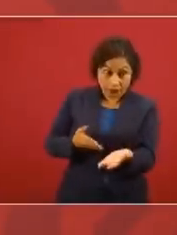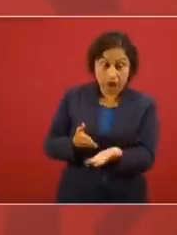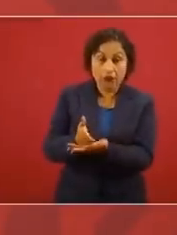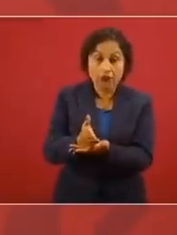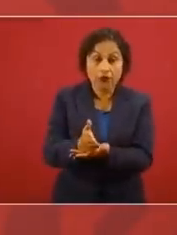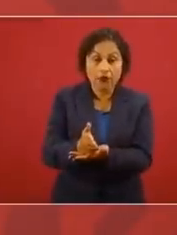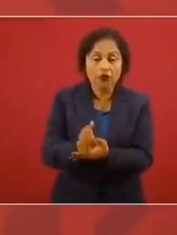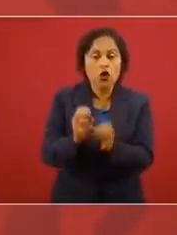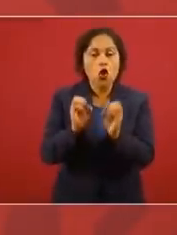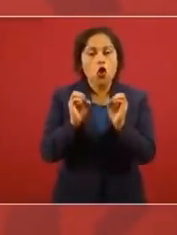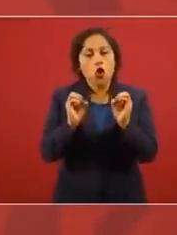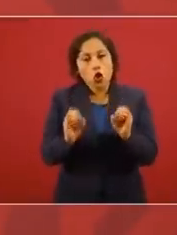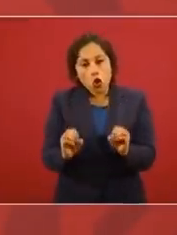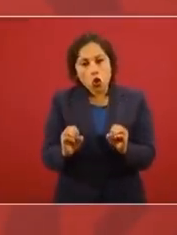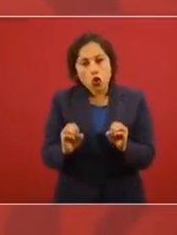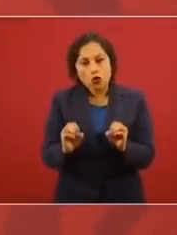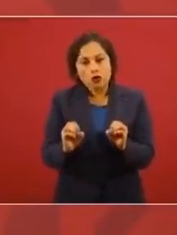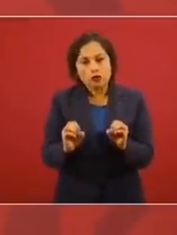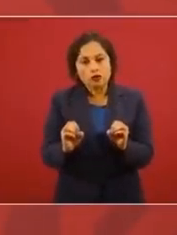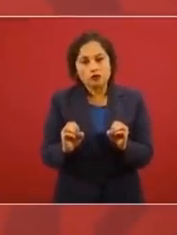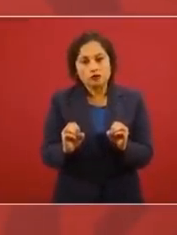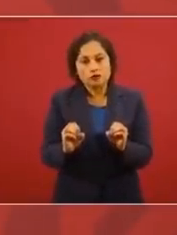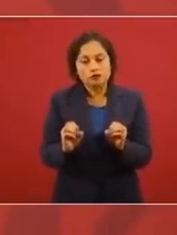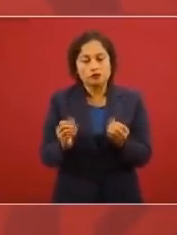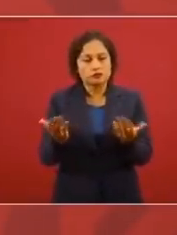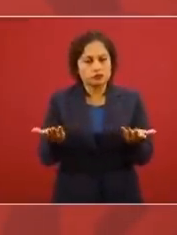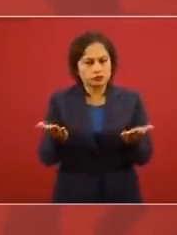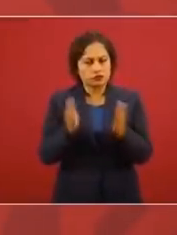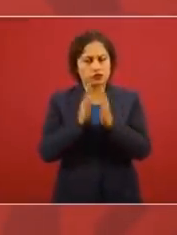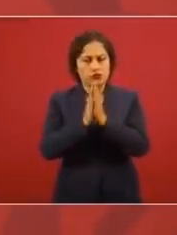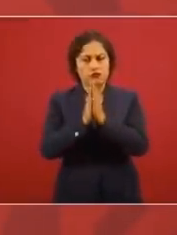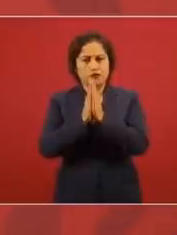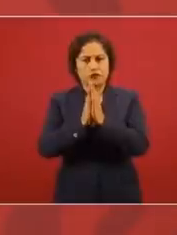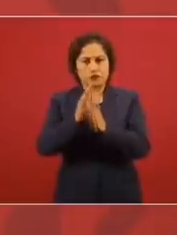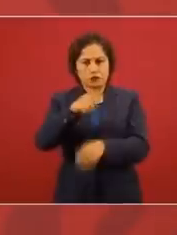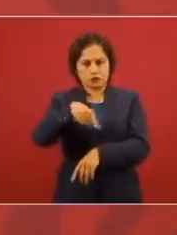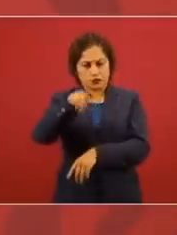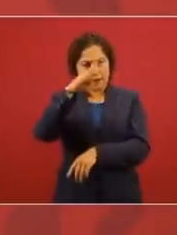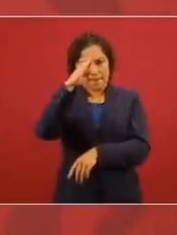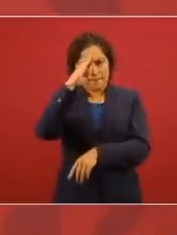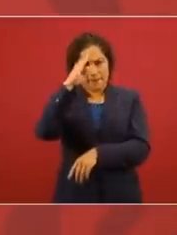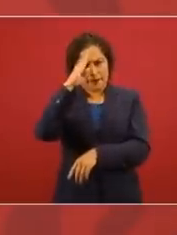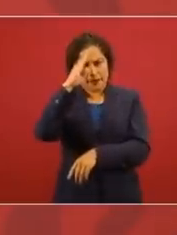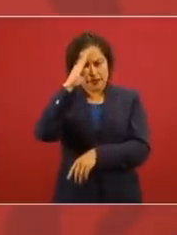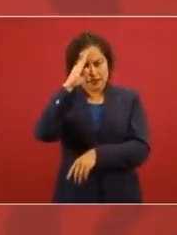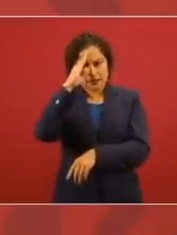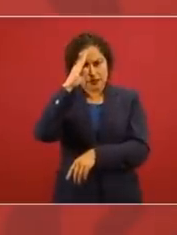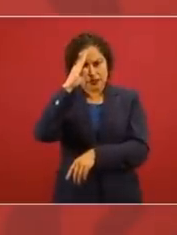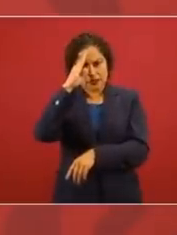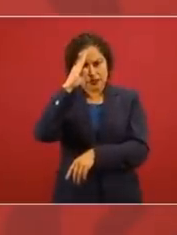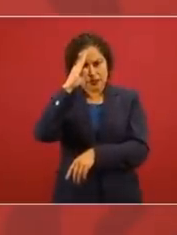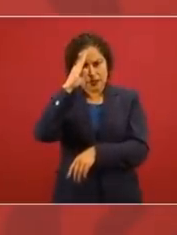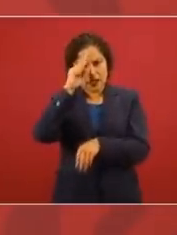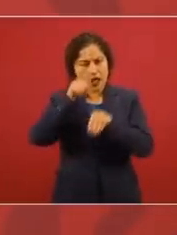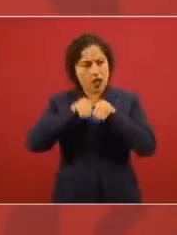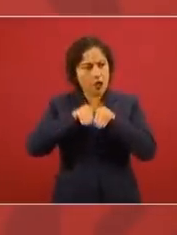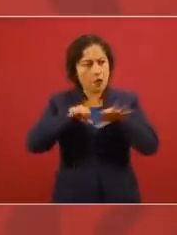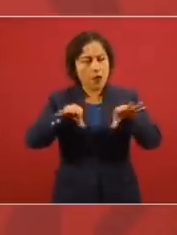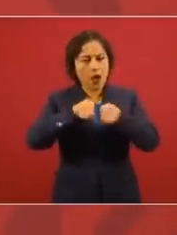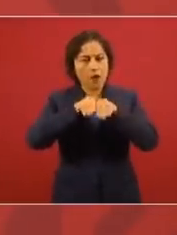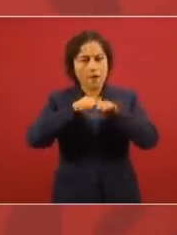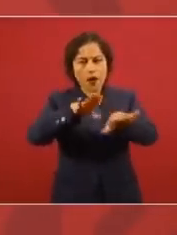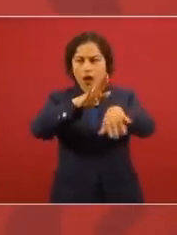consigue o se puede considerar como propaganda pero analizarlo